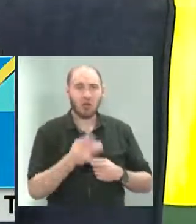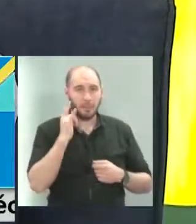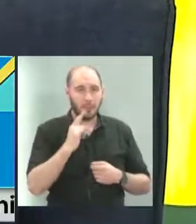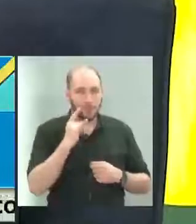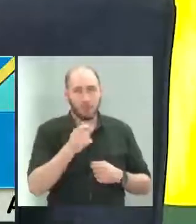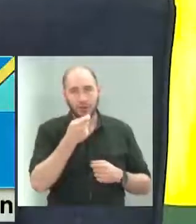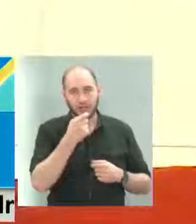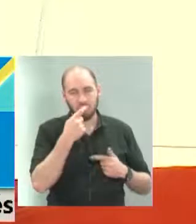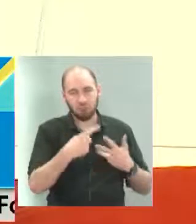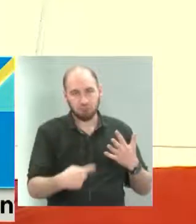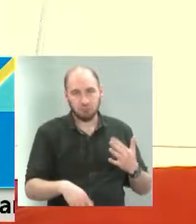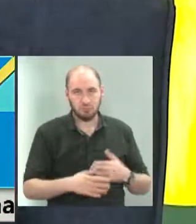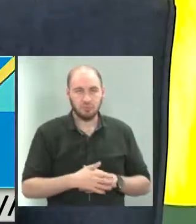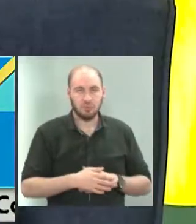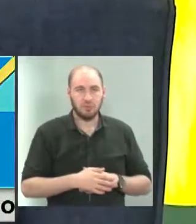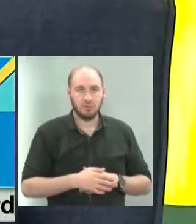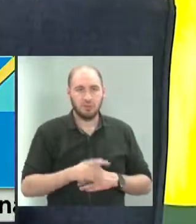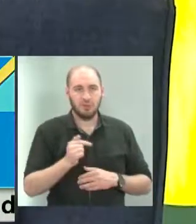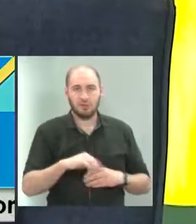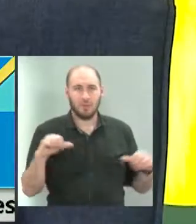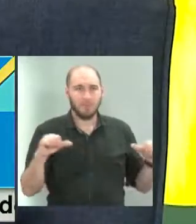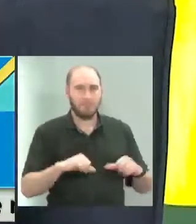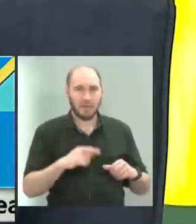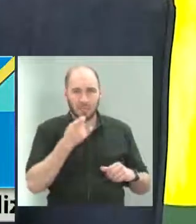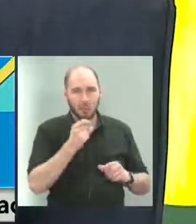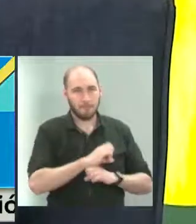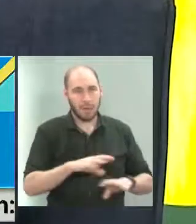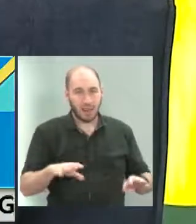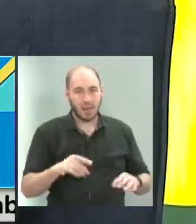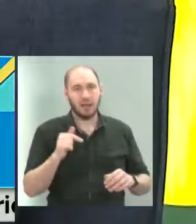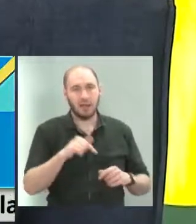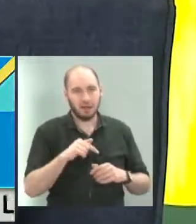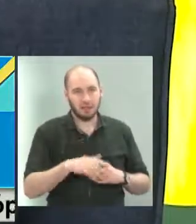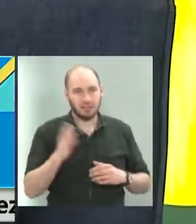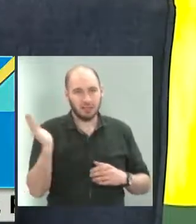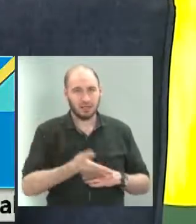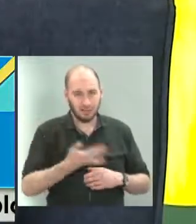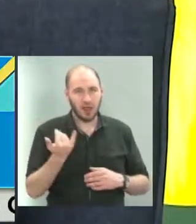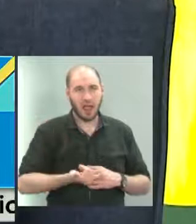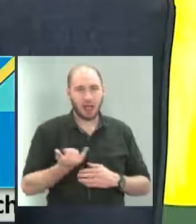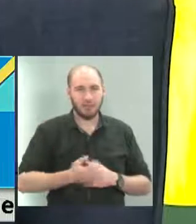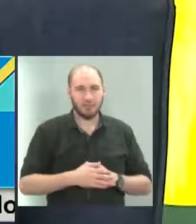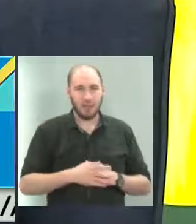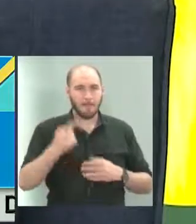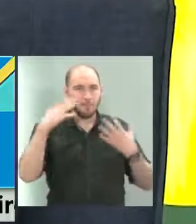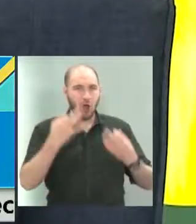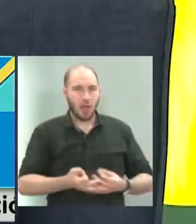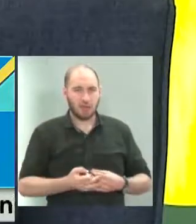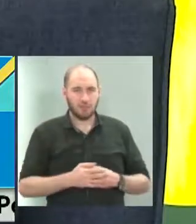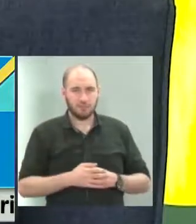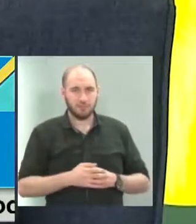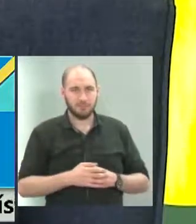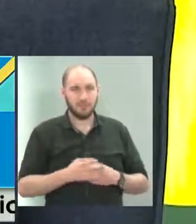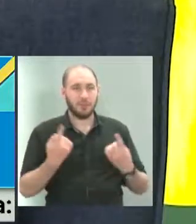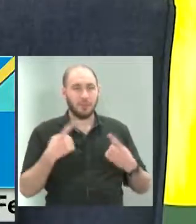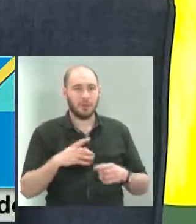darte ejemplos nomás. Sí, no. La verdad es que son un desastre, un mal ejemplo. Evidentemente hay una sanción, un castigo moral, ético,